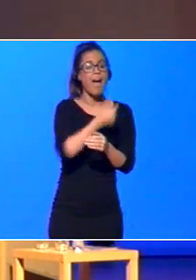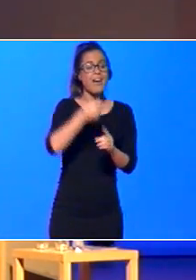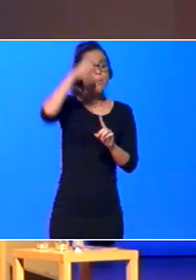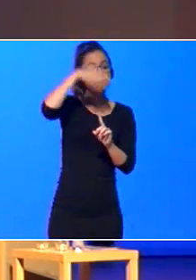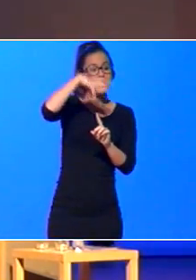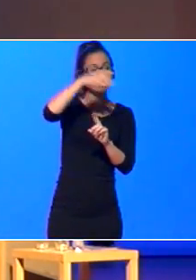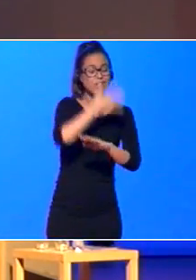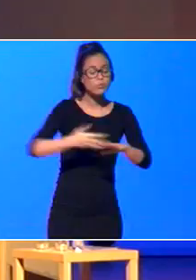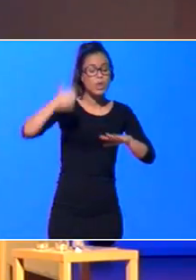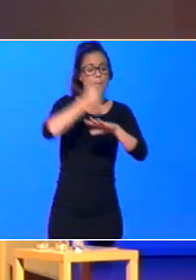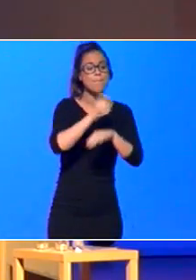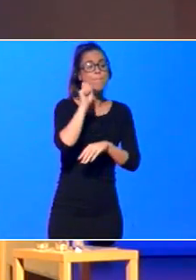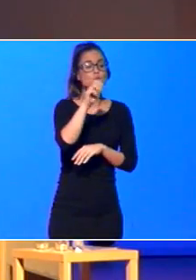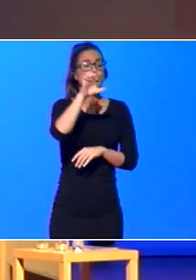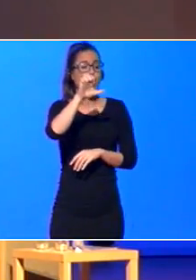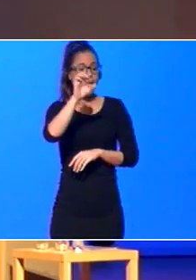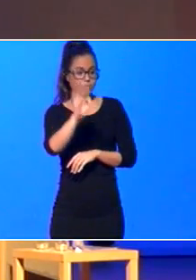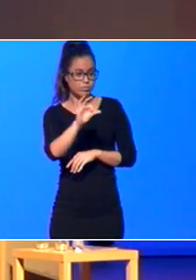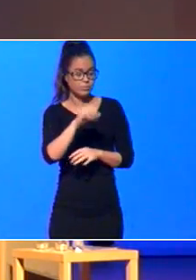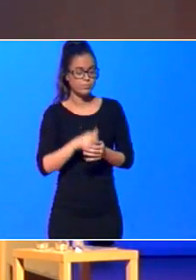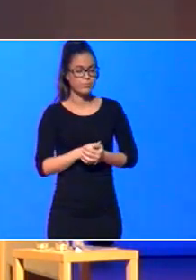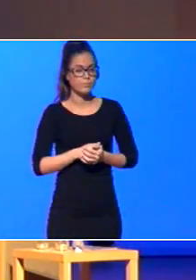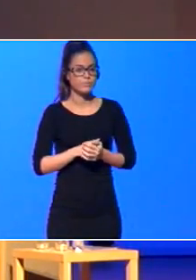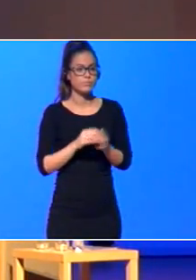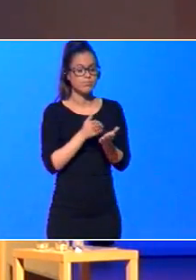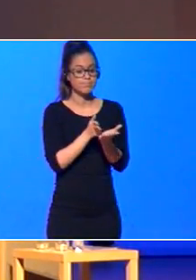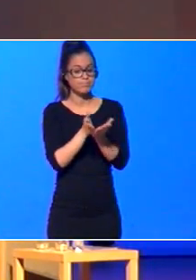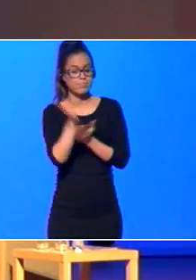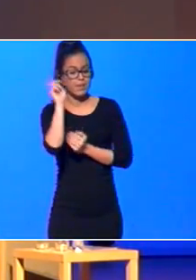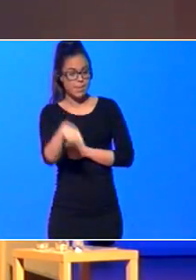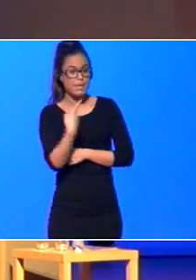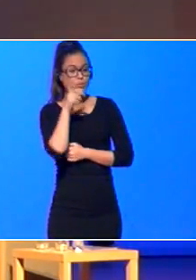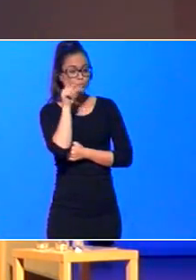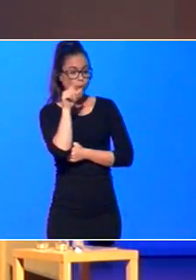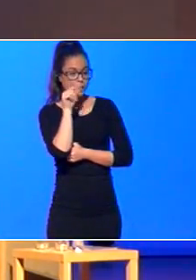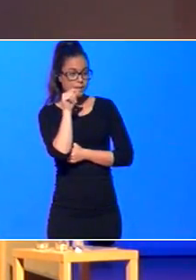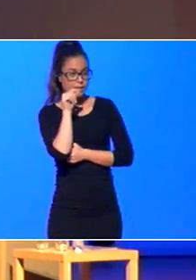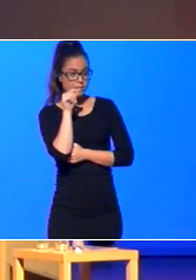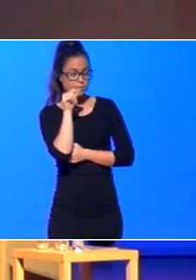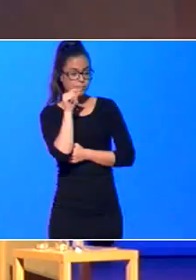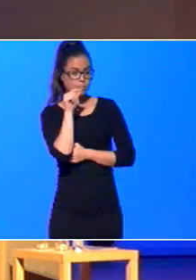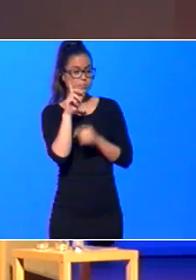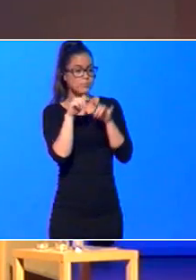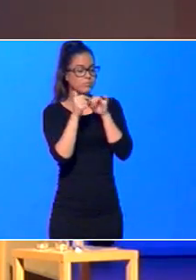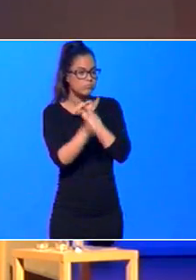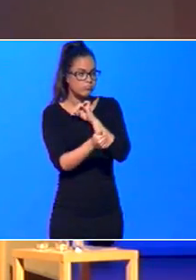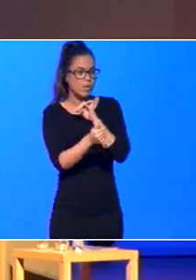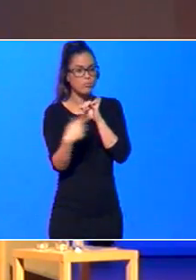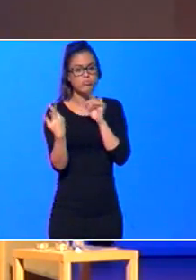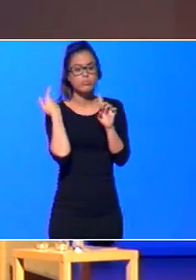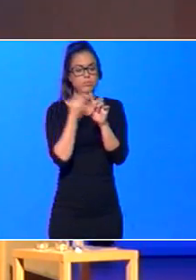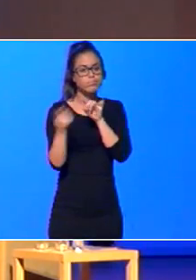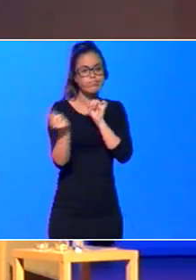inklusiora@berritzegunenagusia.eus. Beste alde batetik, badaukagu Twitterra erabiltzeko aukera, bai, solasaldia egiteko.